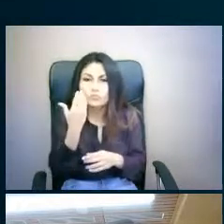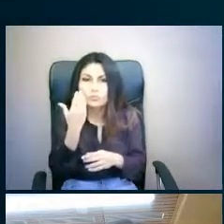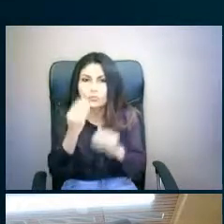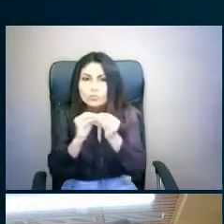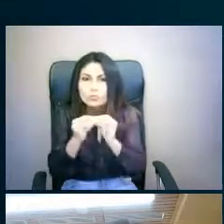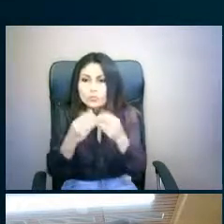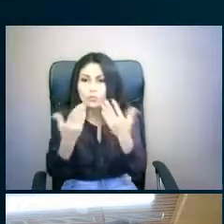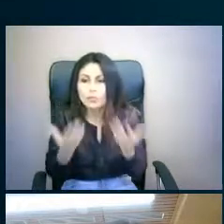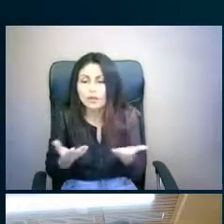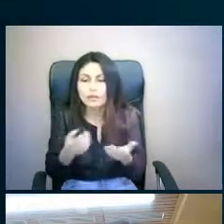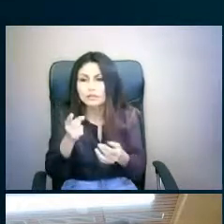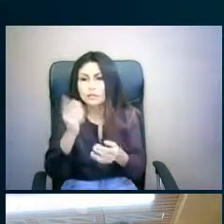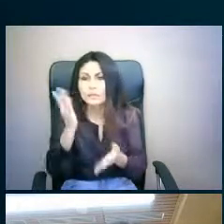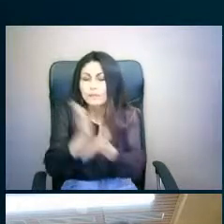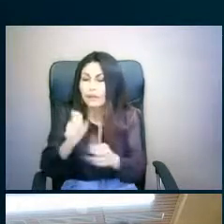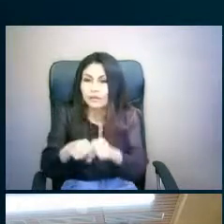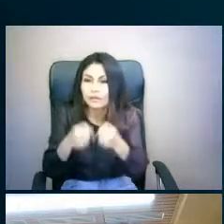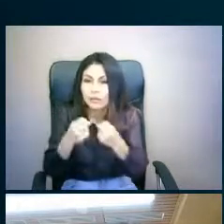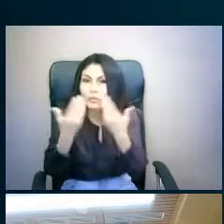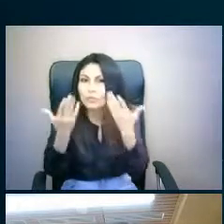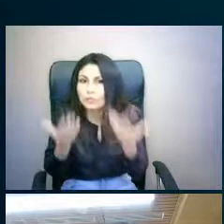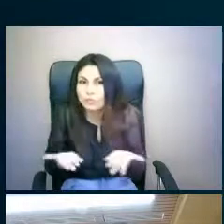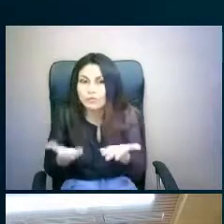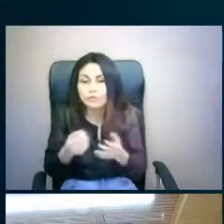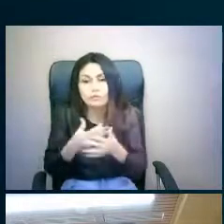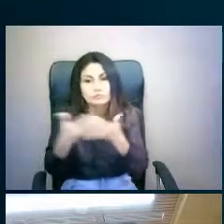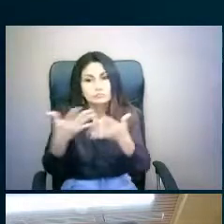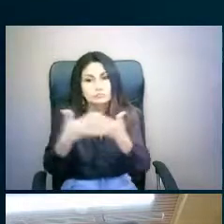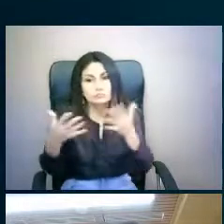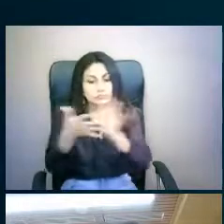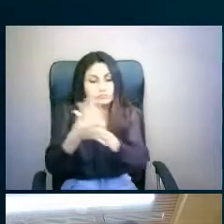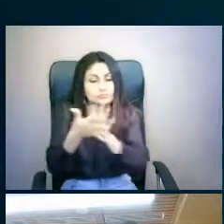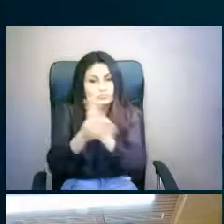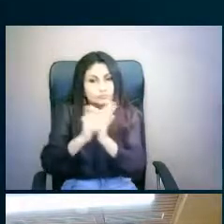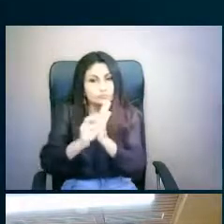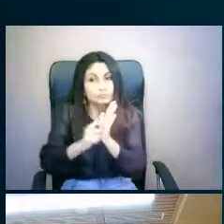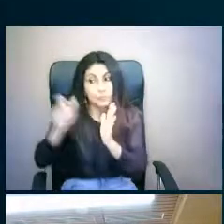elemento y las observaciones a detalle de lo que se encontró en campo.